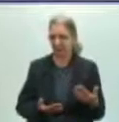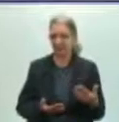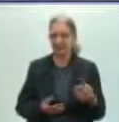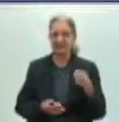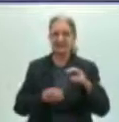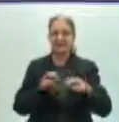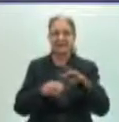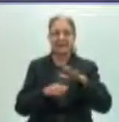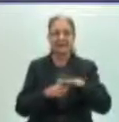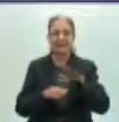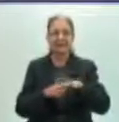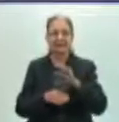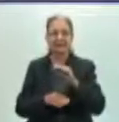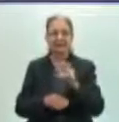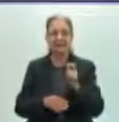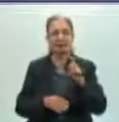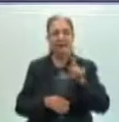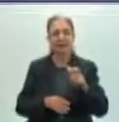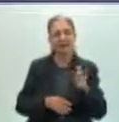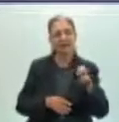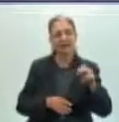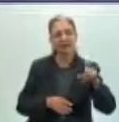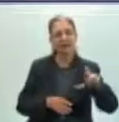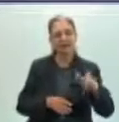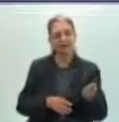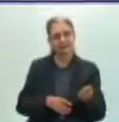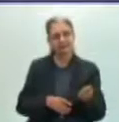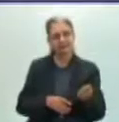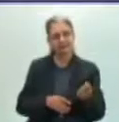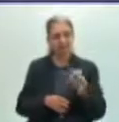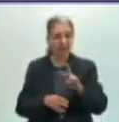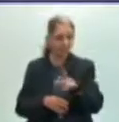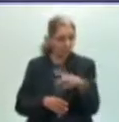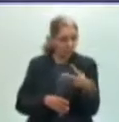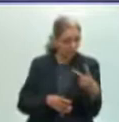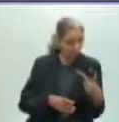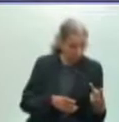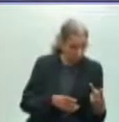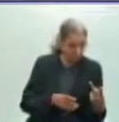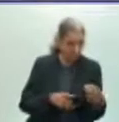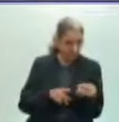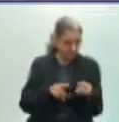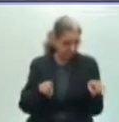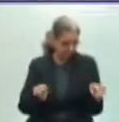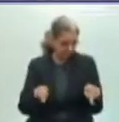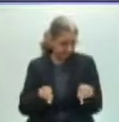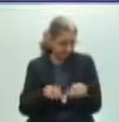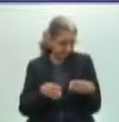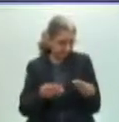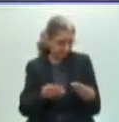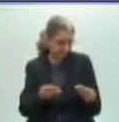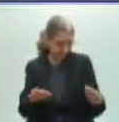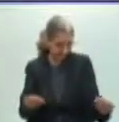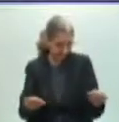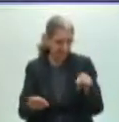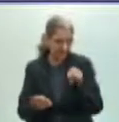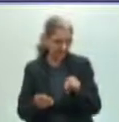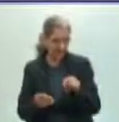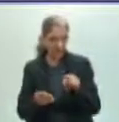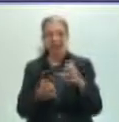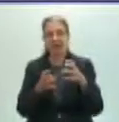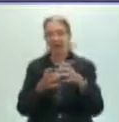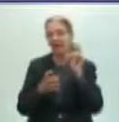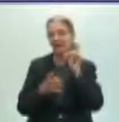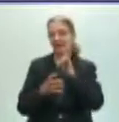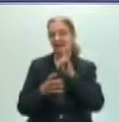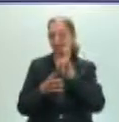de malanga se ha destinado el doble de la de calabaza. O sea, que existe una relación